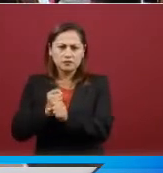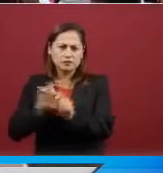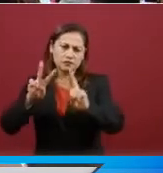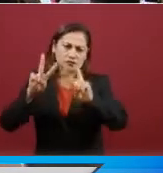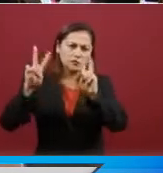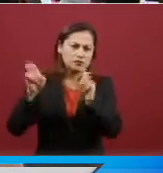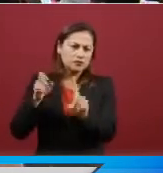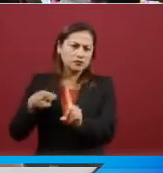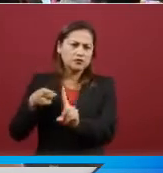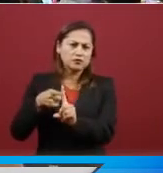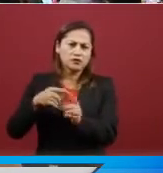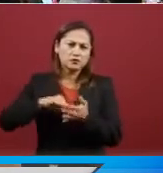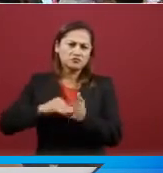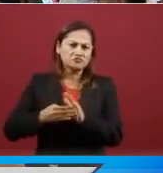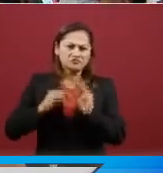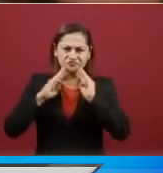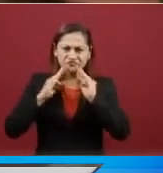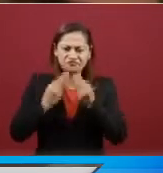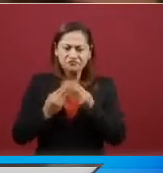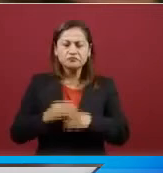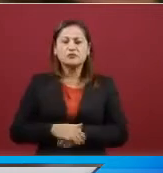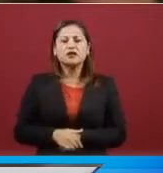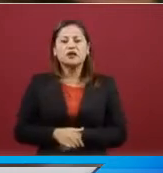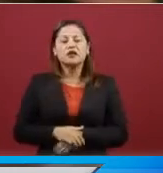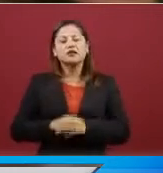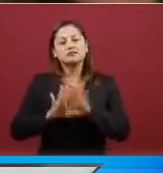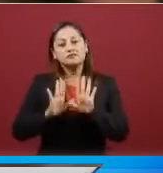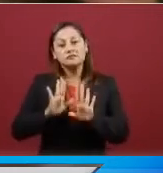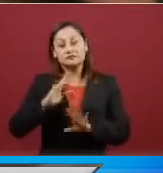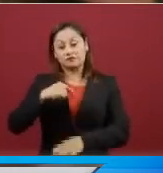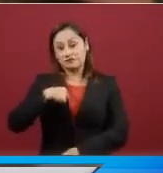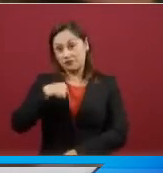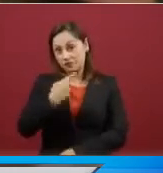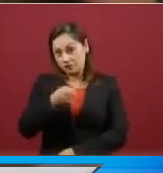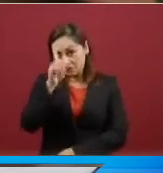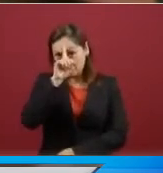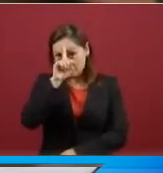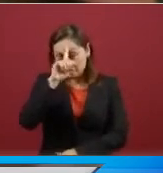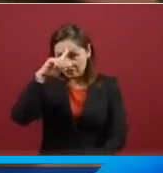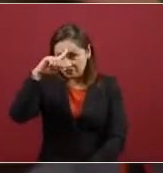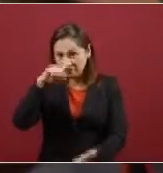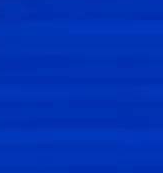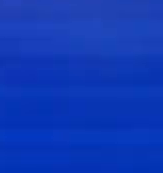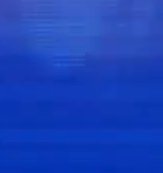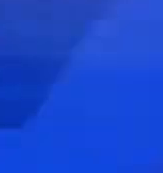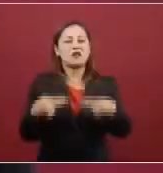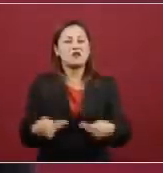existen condiciones laborales favorables con los periodistas. Solicita que se investigue el sector.